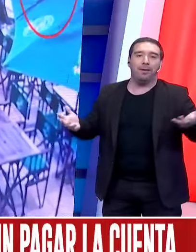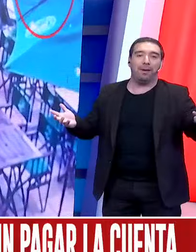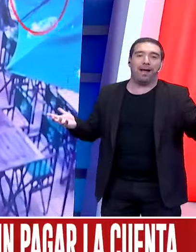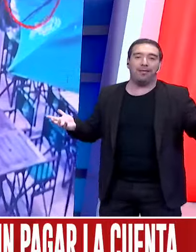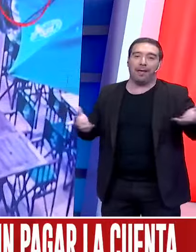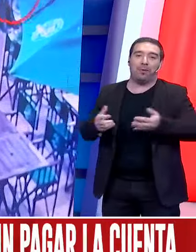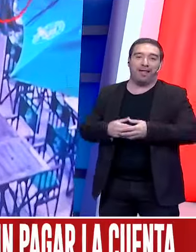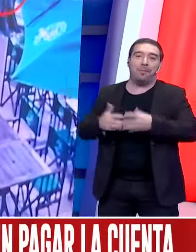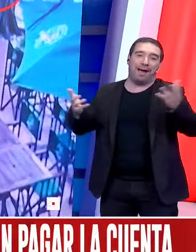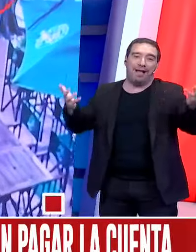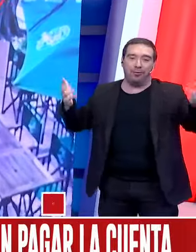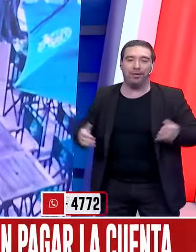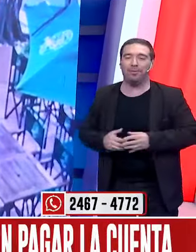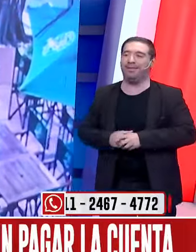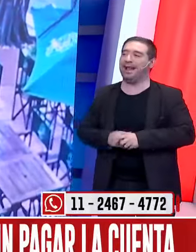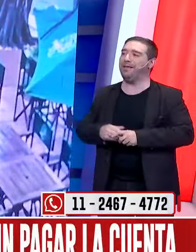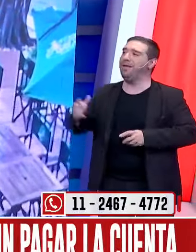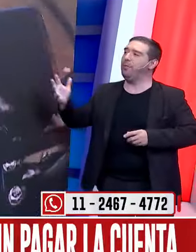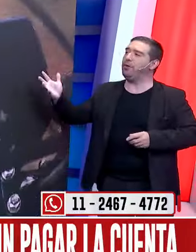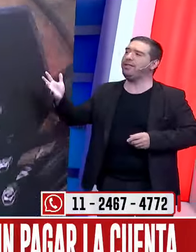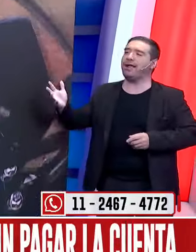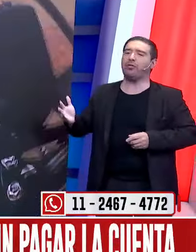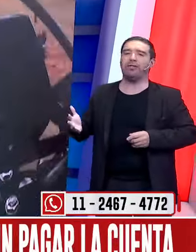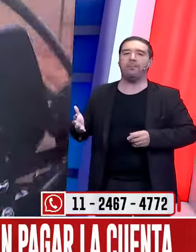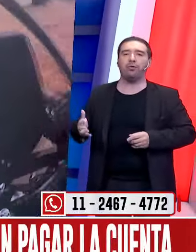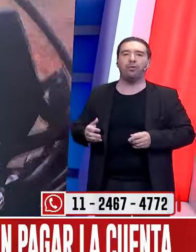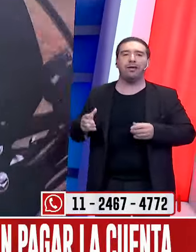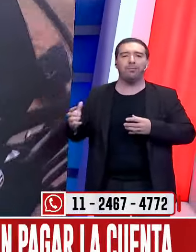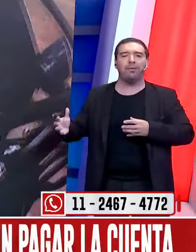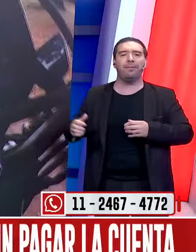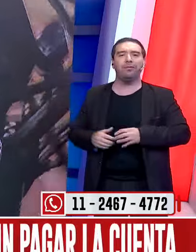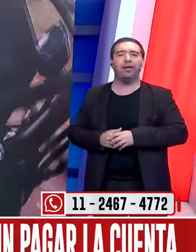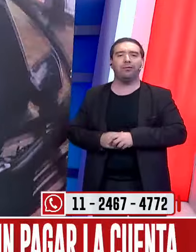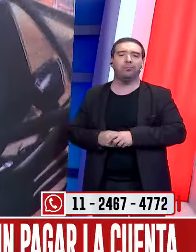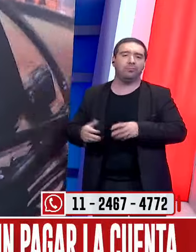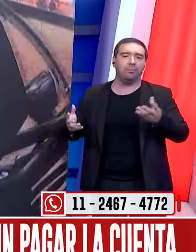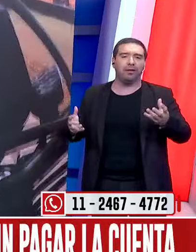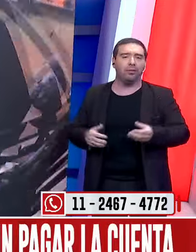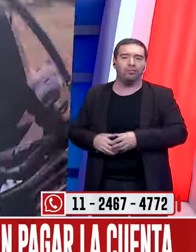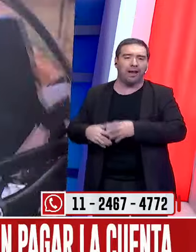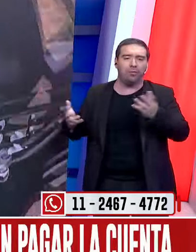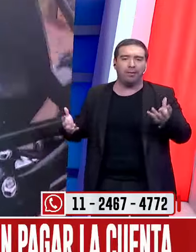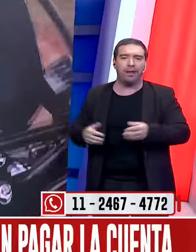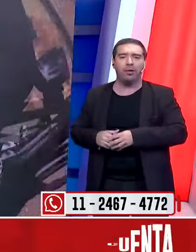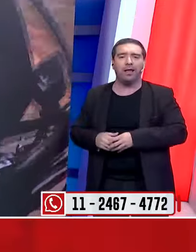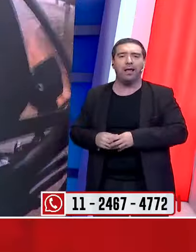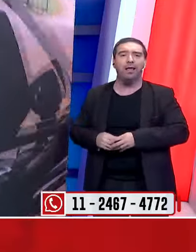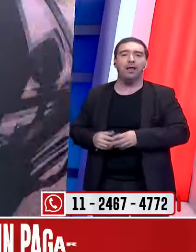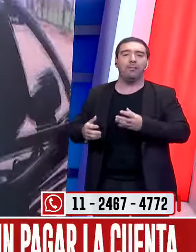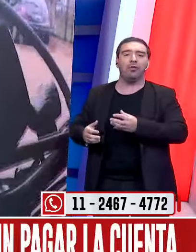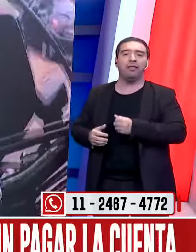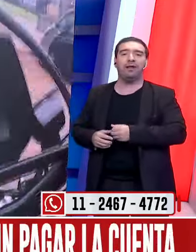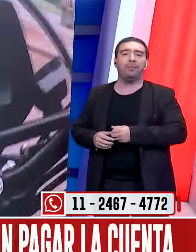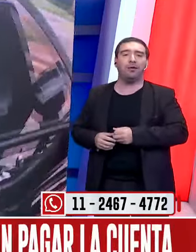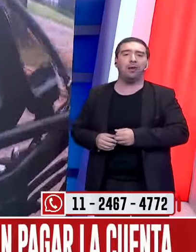quedaba pagando, digamos, quedaba pagando, digo, literal. Bueno, en este caso, esta persona estaba bebiendo una bebida alcohólica.